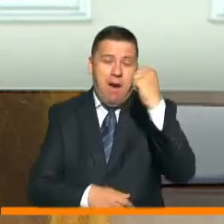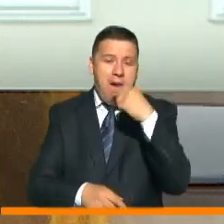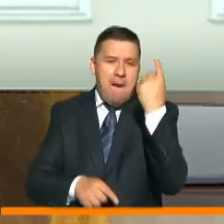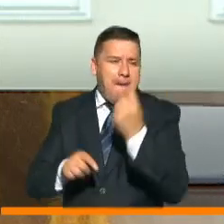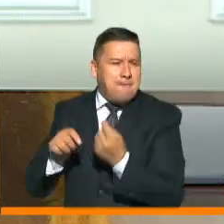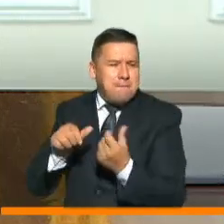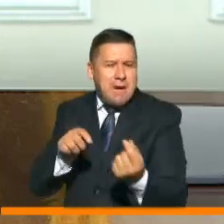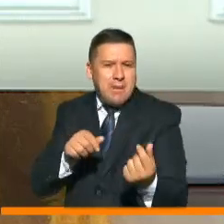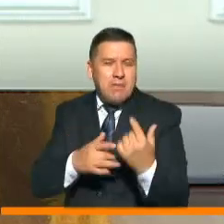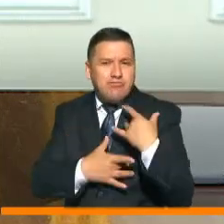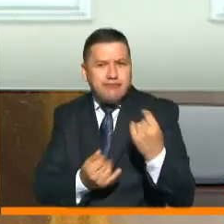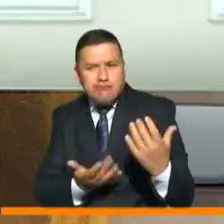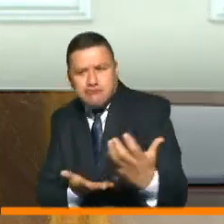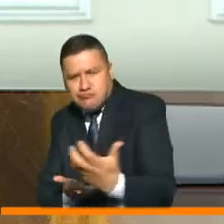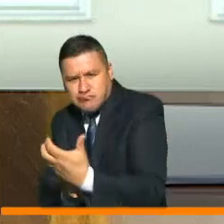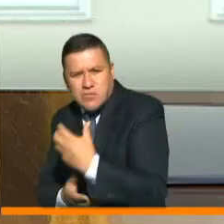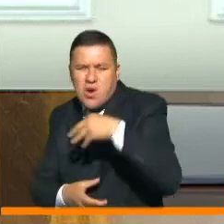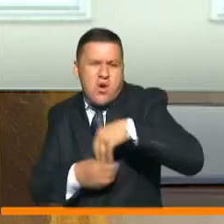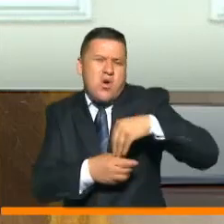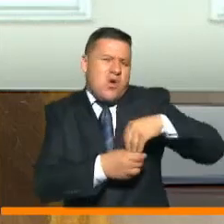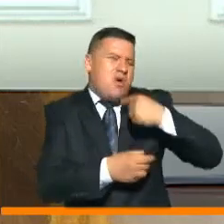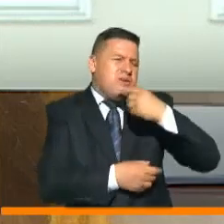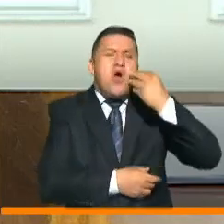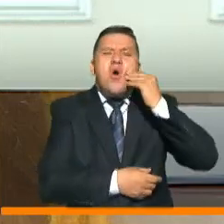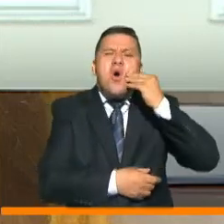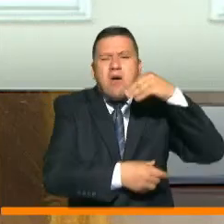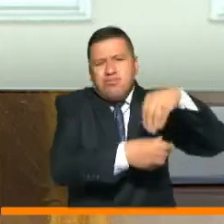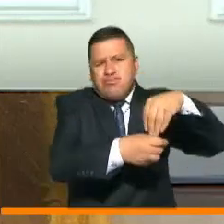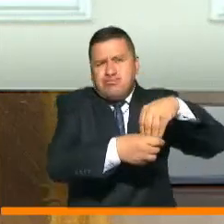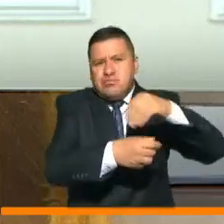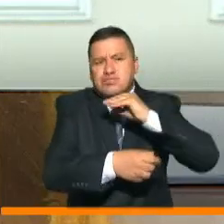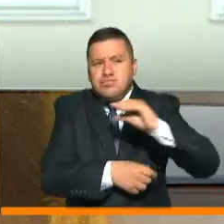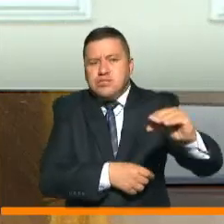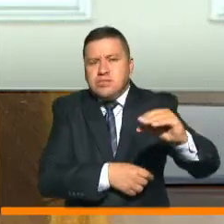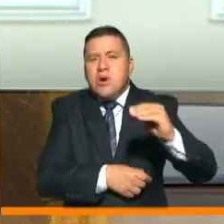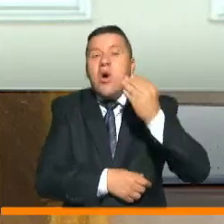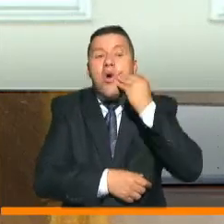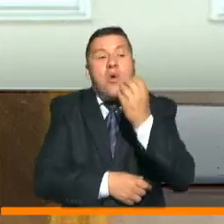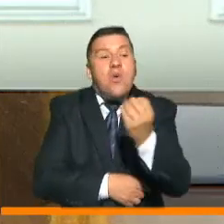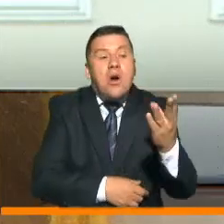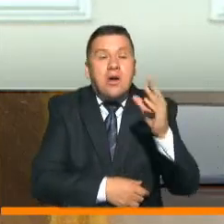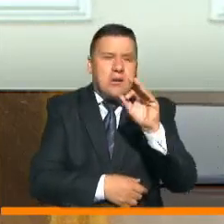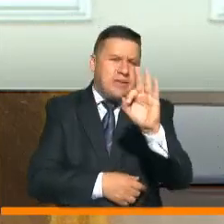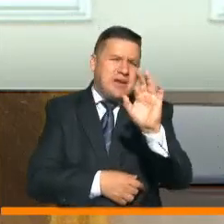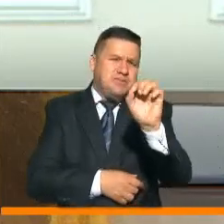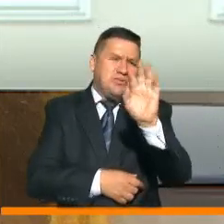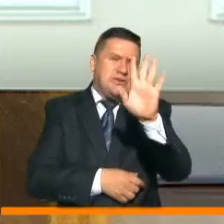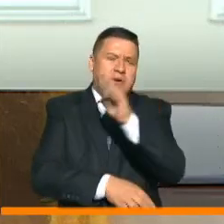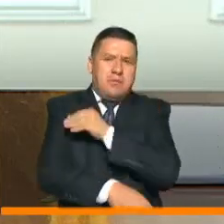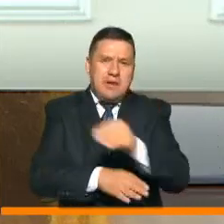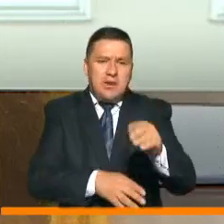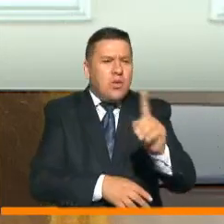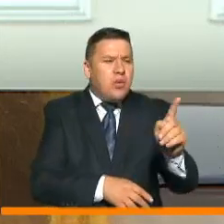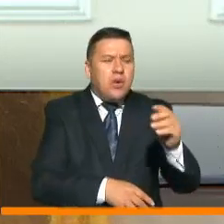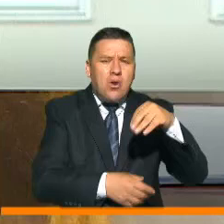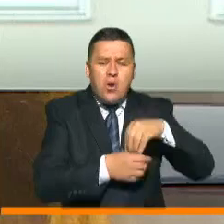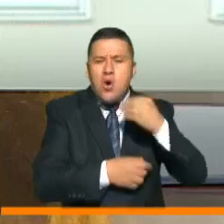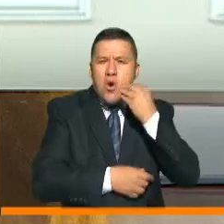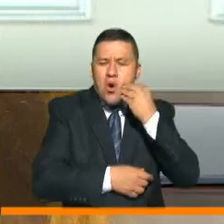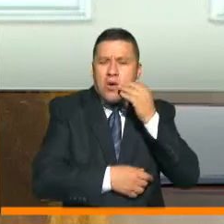beneficiadas por ingreso solidario o de hogares, por llamarlo así, porque se están recibiendo por hogar. Entonces, 3.5 millones de hogares